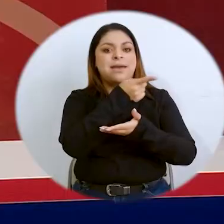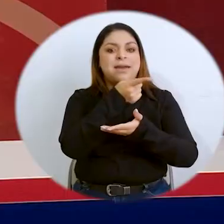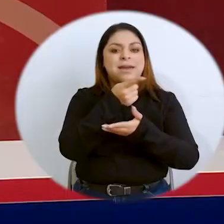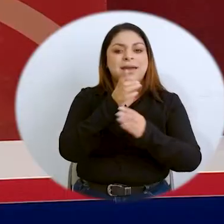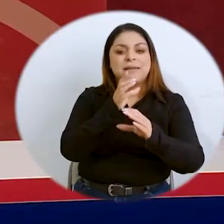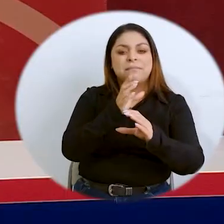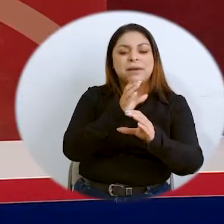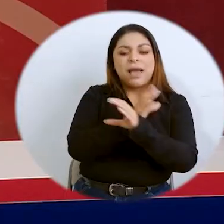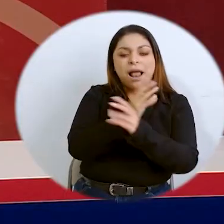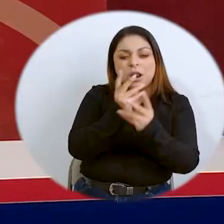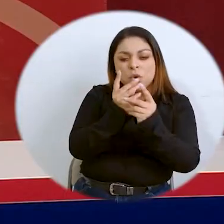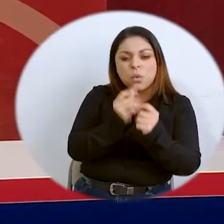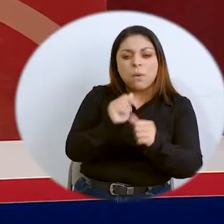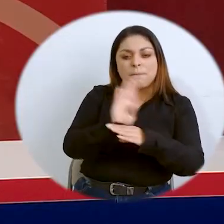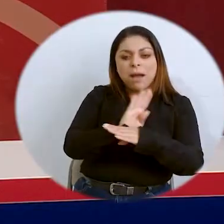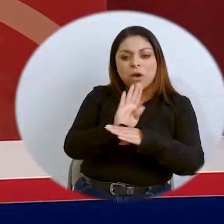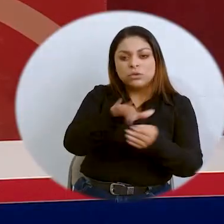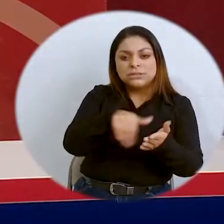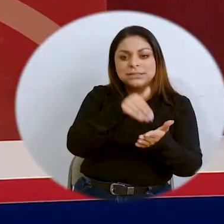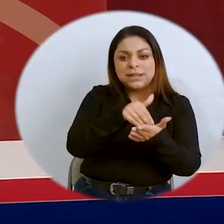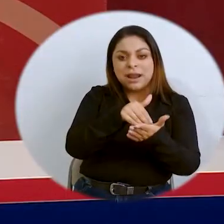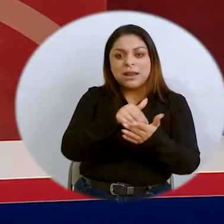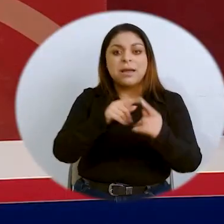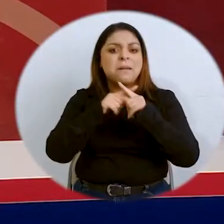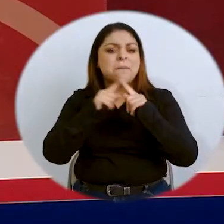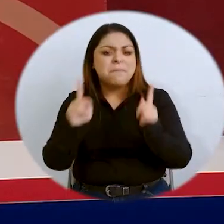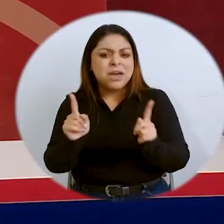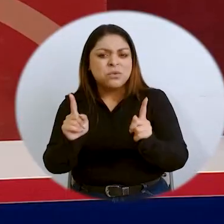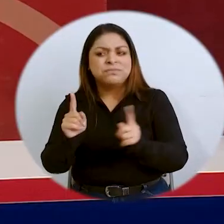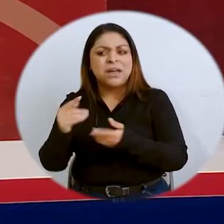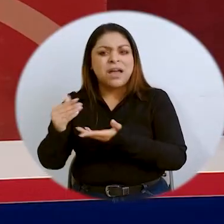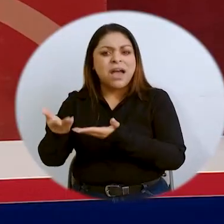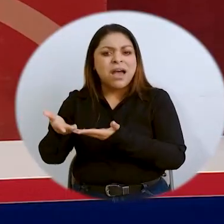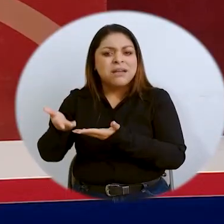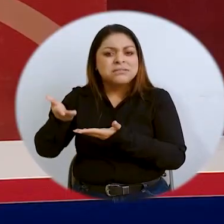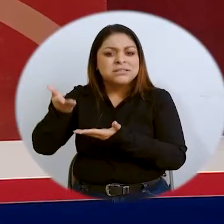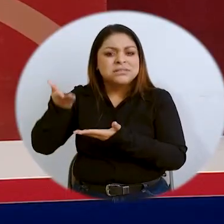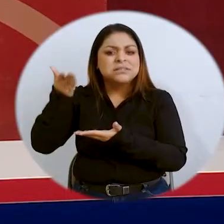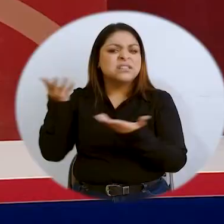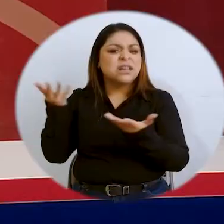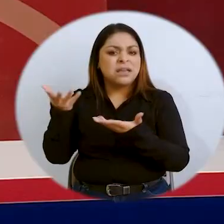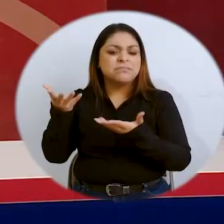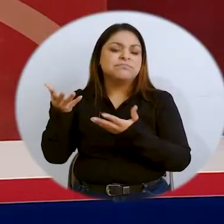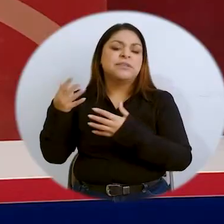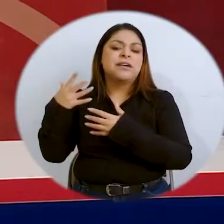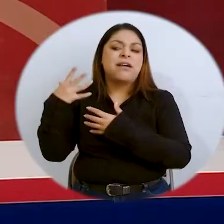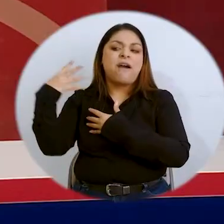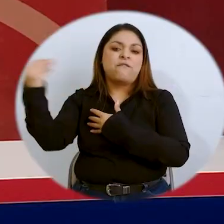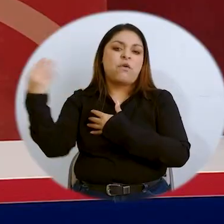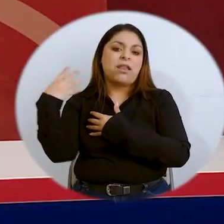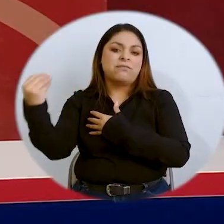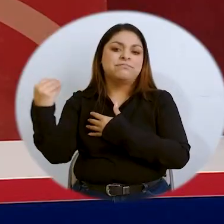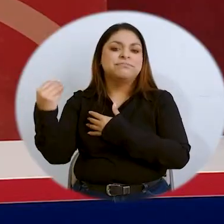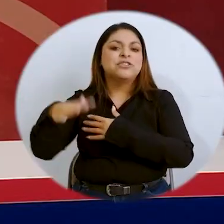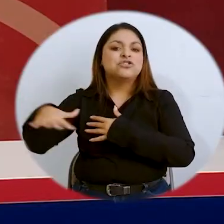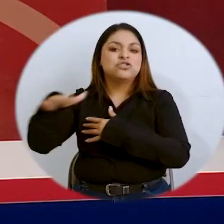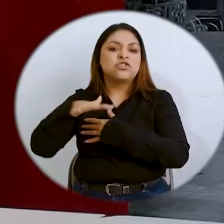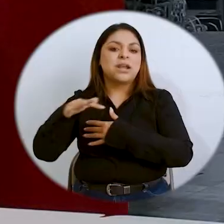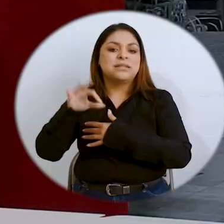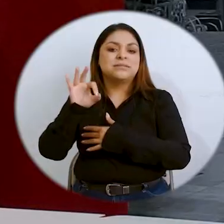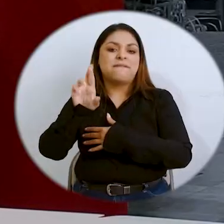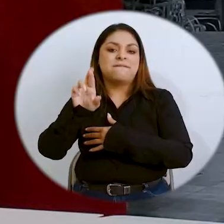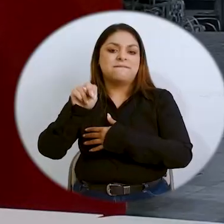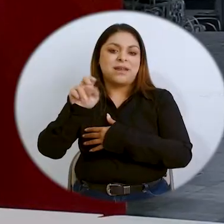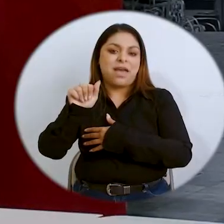había calculado el Banco Central. Sin embargo, cuando desagregamos esa información, vemos que los que crecen son actividades más vinculadas al sector externo y zonas